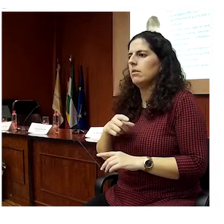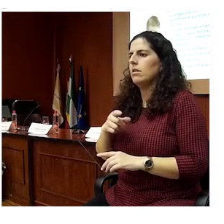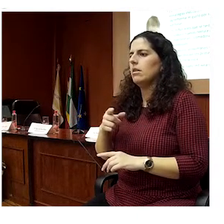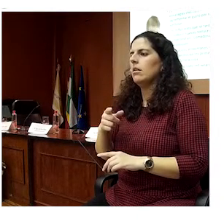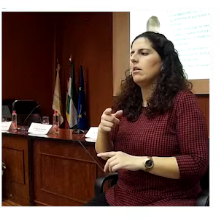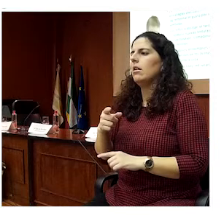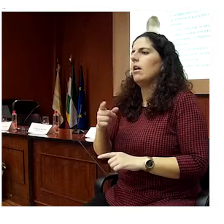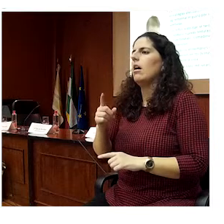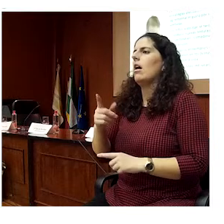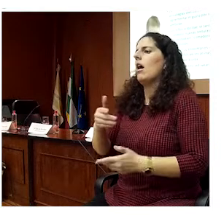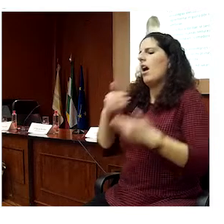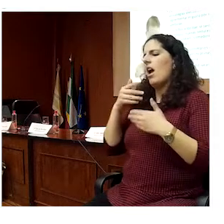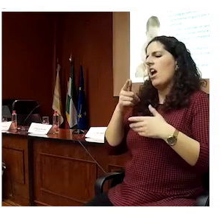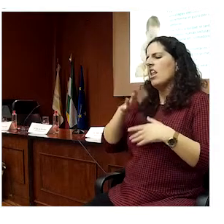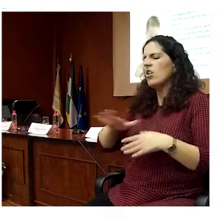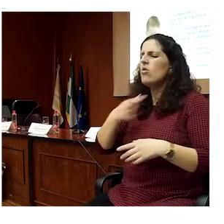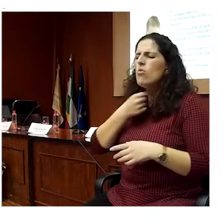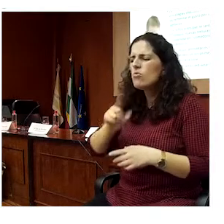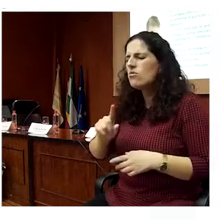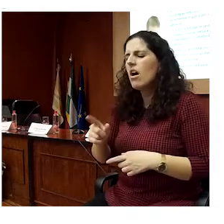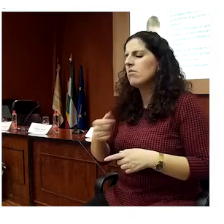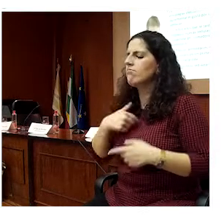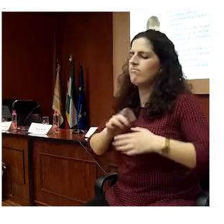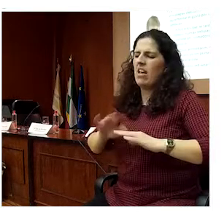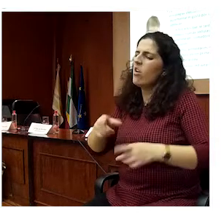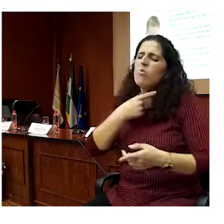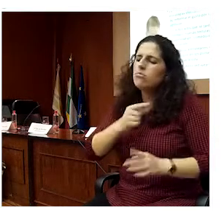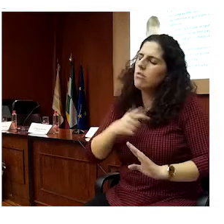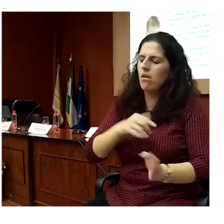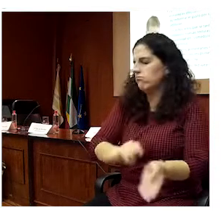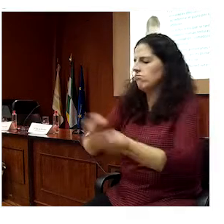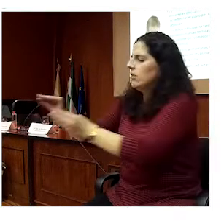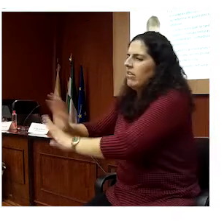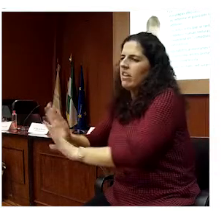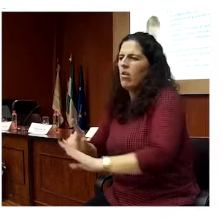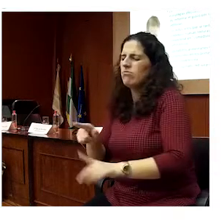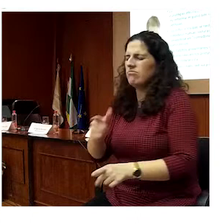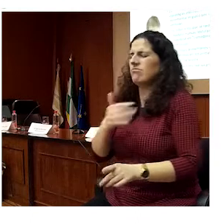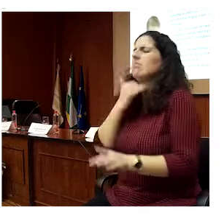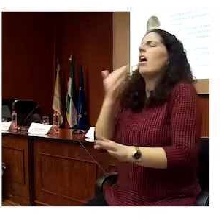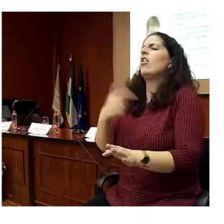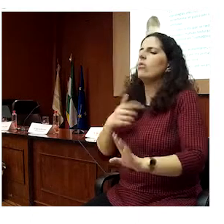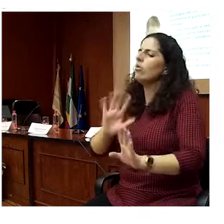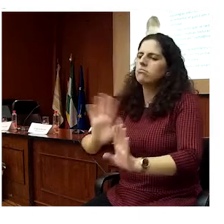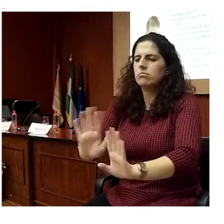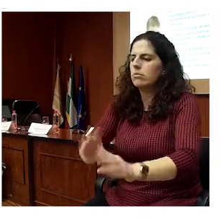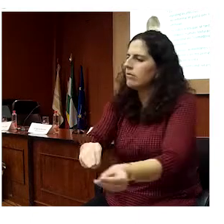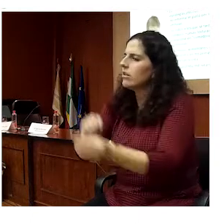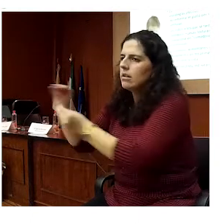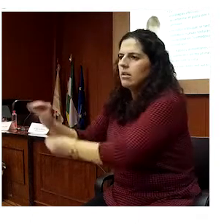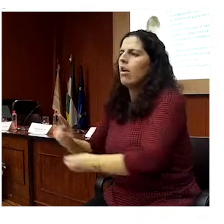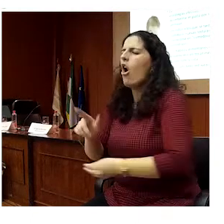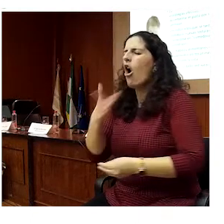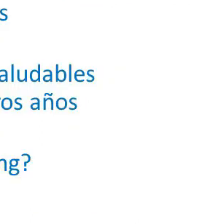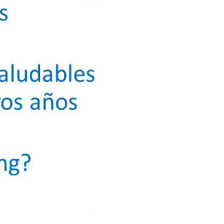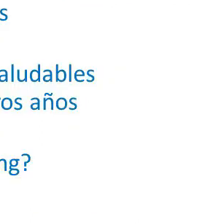echarnos atrás porque un niño no le guste un determinado alimento o le produzca repugnancia o no le guste el